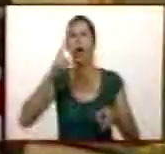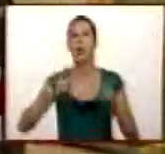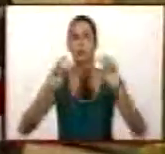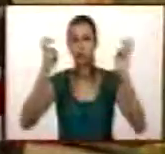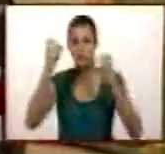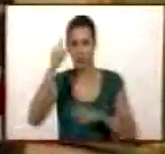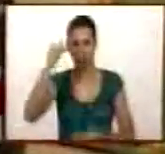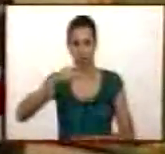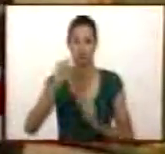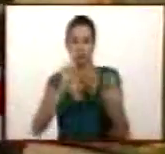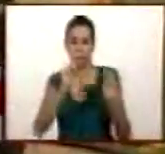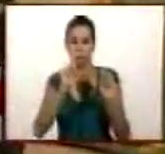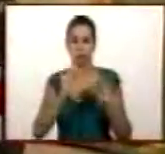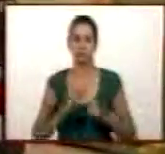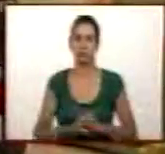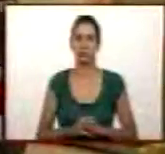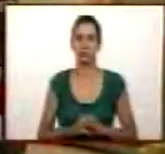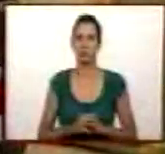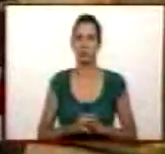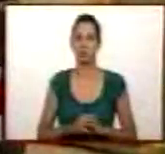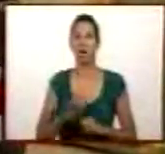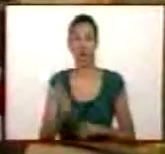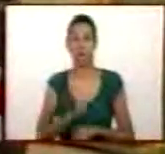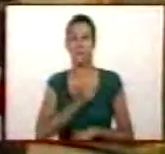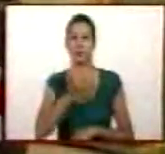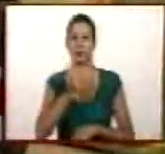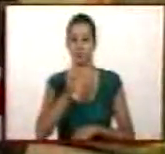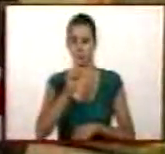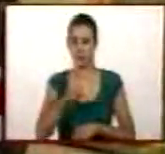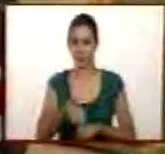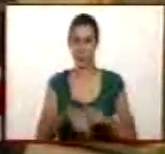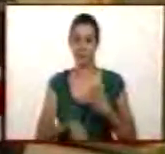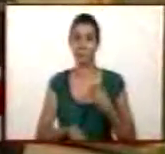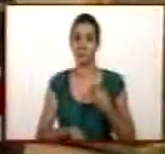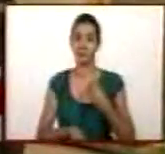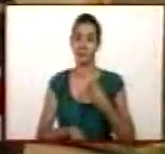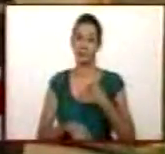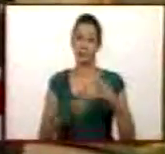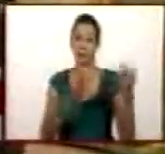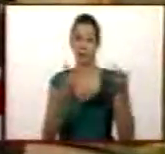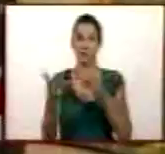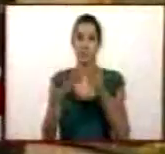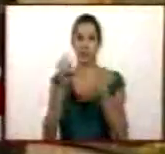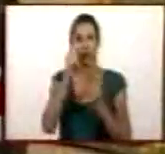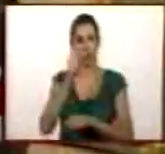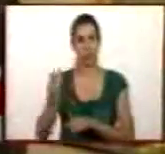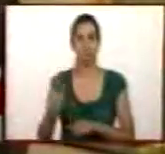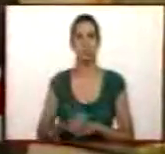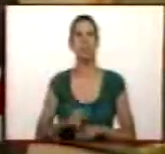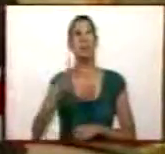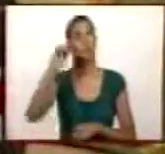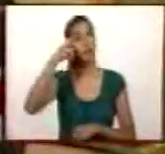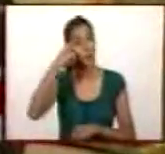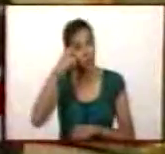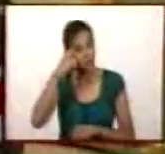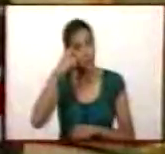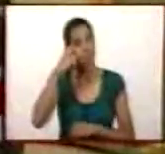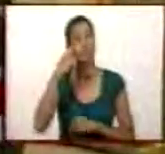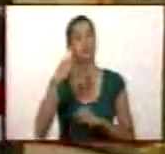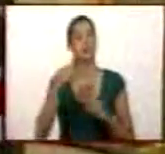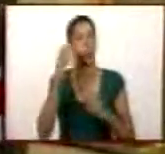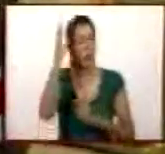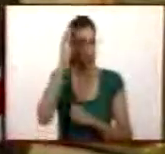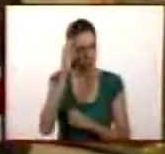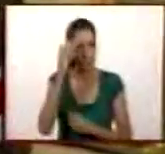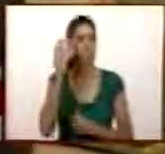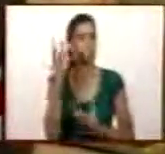en el Consejo de Ministros, y aprovechamos para invitar a todo el pueblo venezolano a conmemorar con toda nuestra